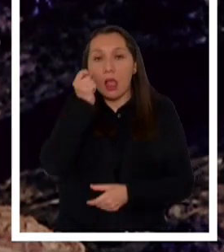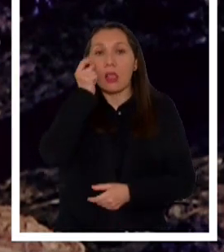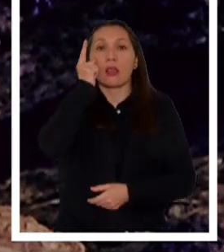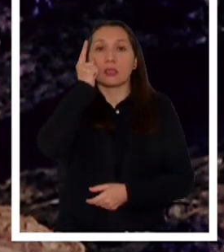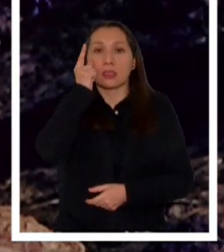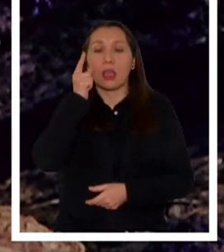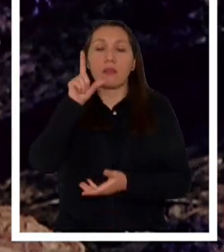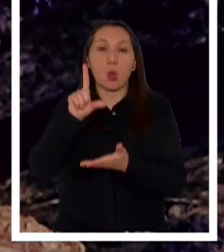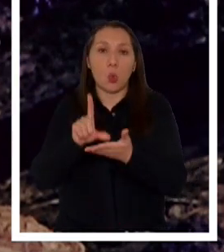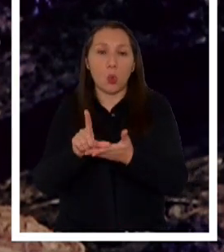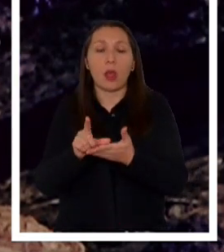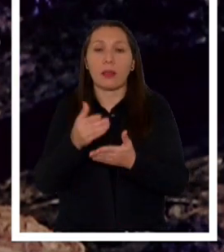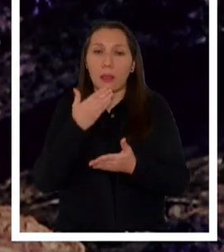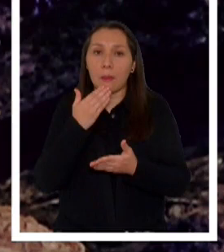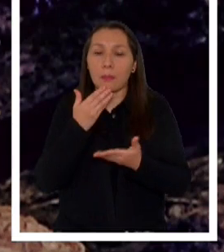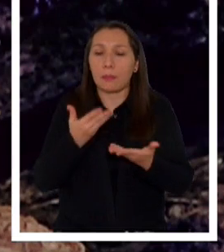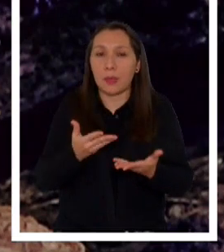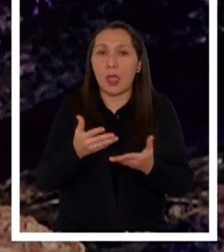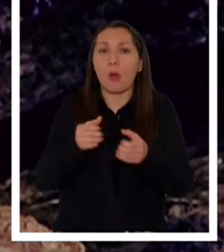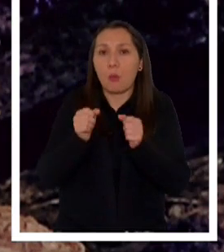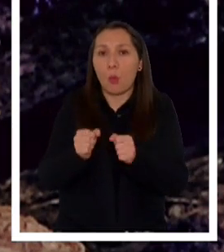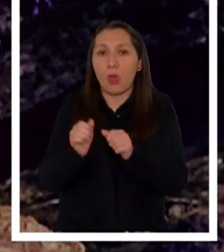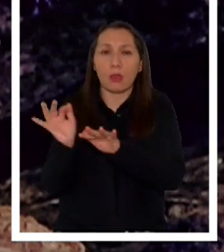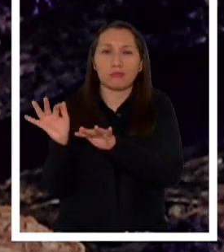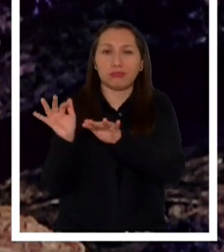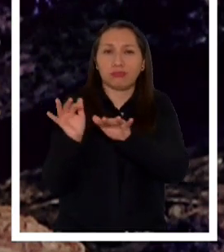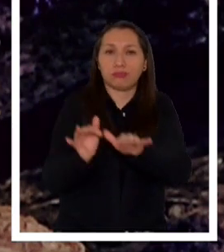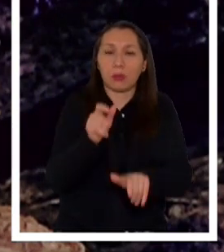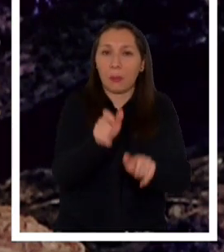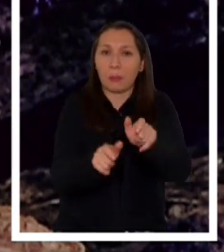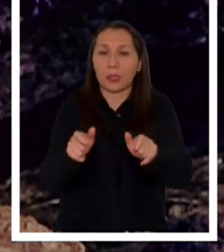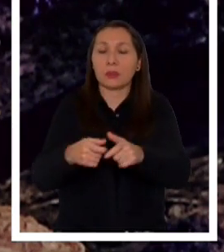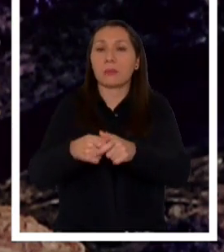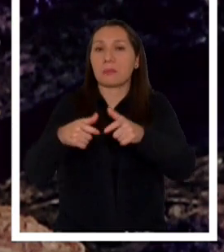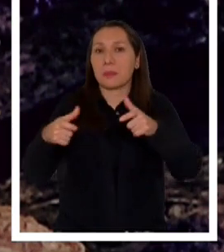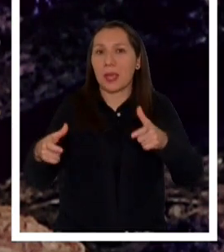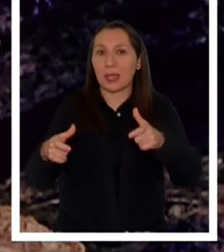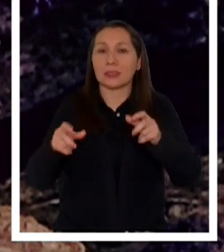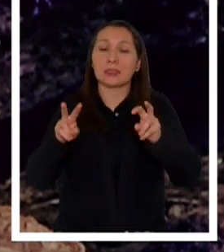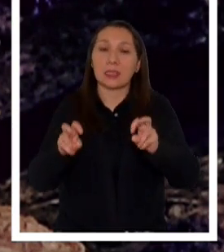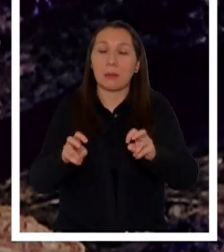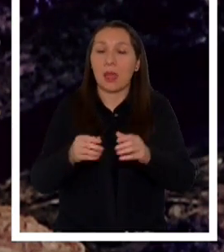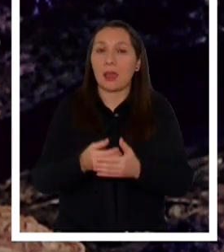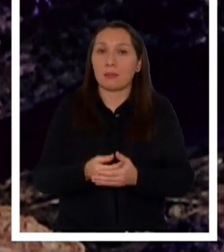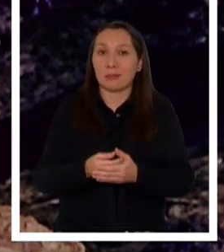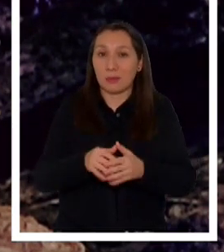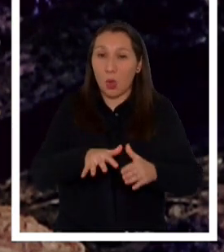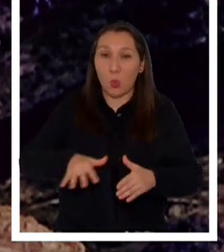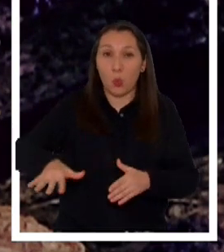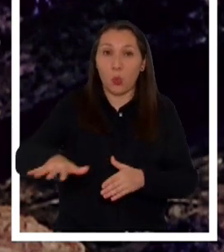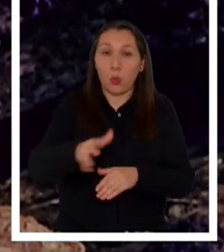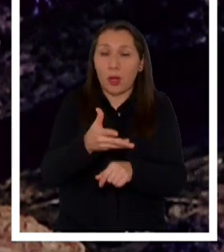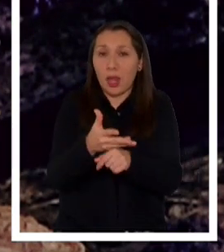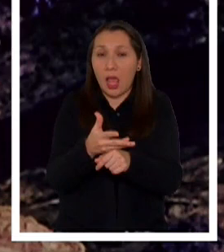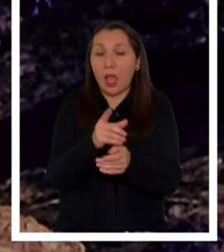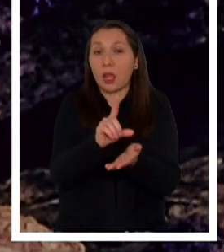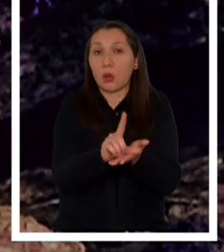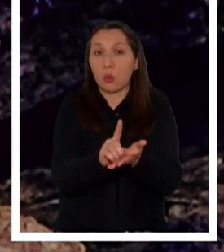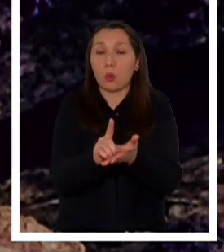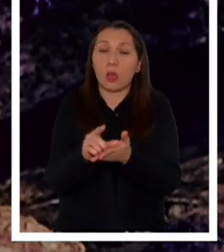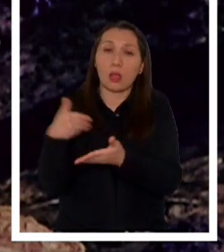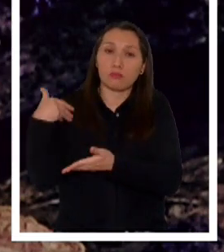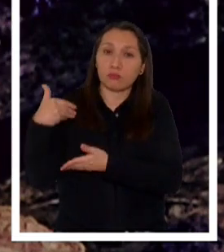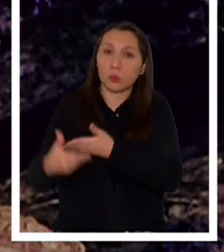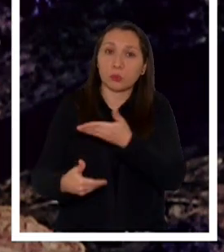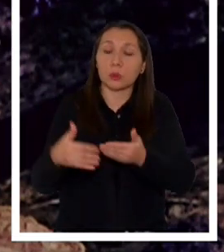del lugar y se aumenta además la capacidad de recibir a personas la el gran espacio que nos entrega y una parte del